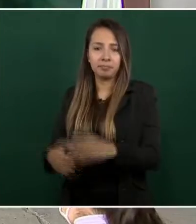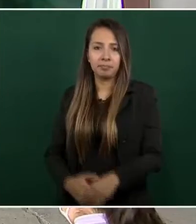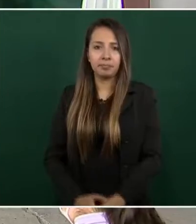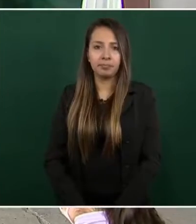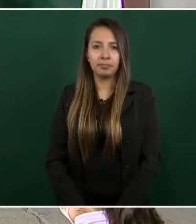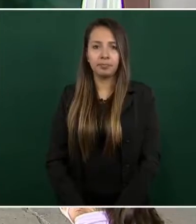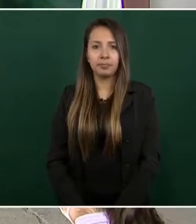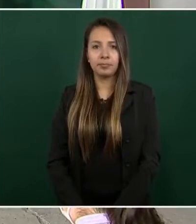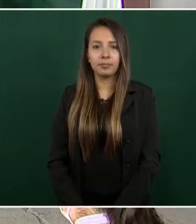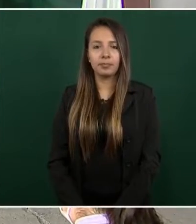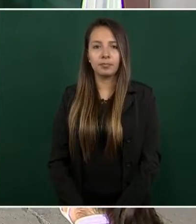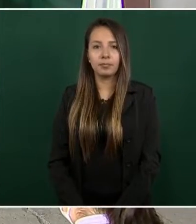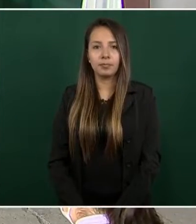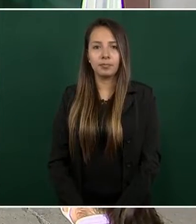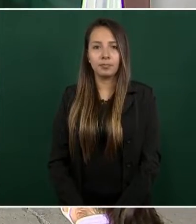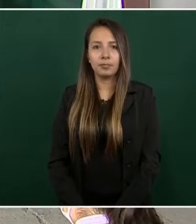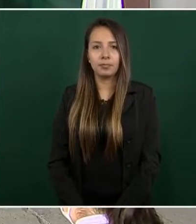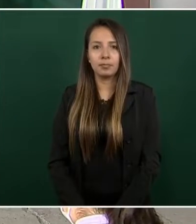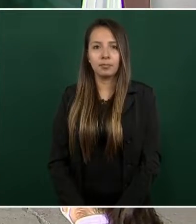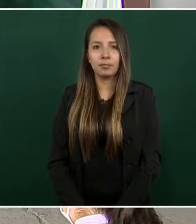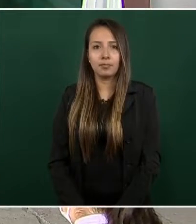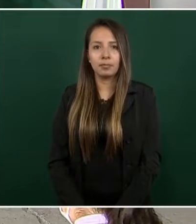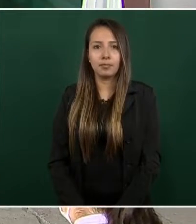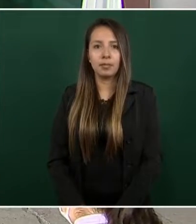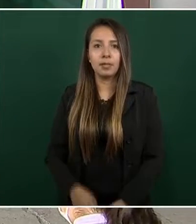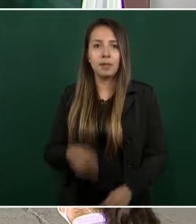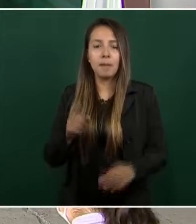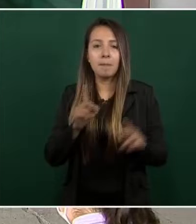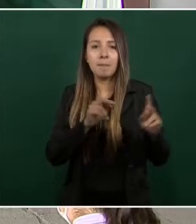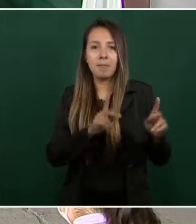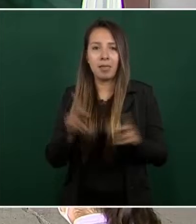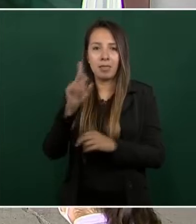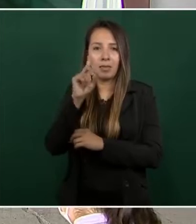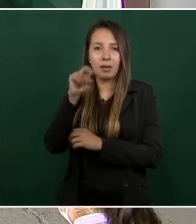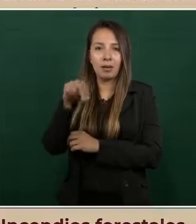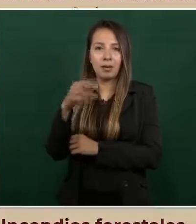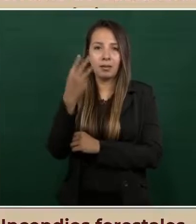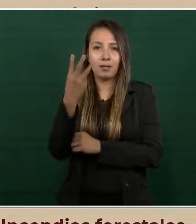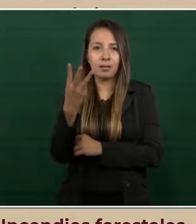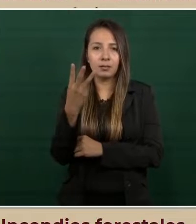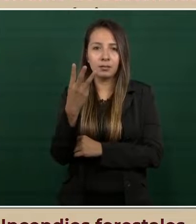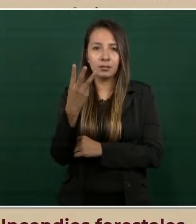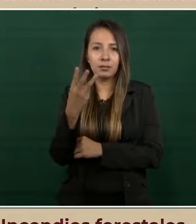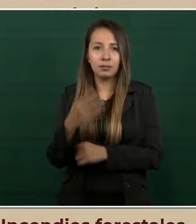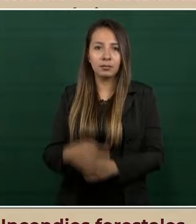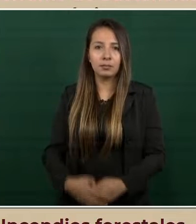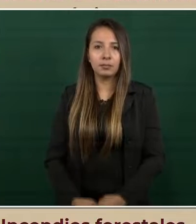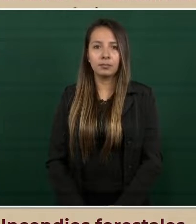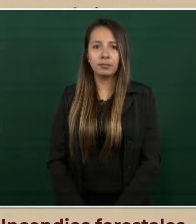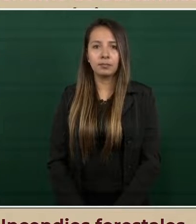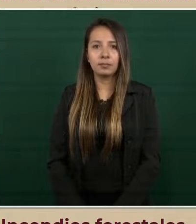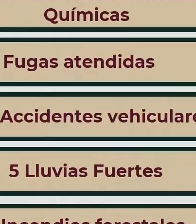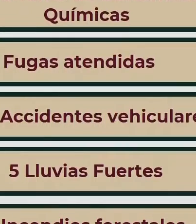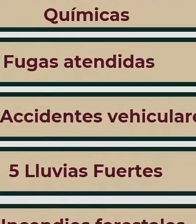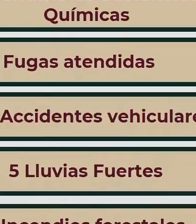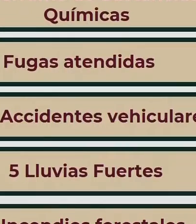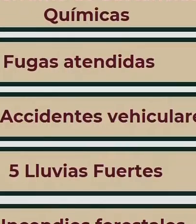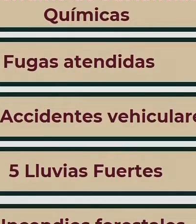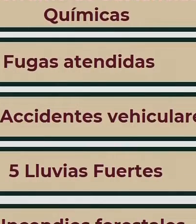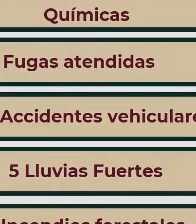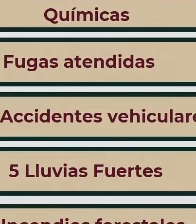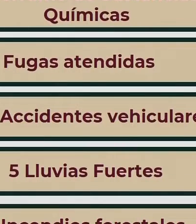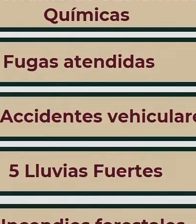favor. En cuanto al plan DN3, plan Marina y plan Guardia Nacional, se presentaron en el